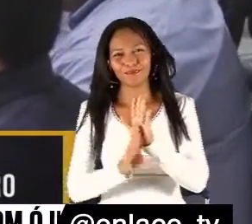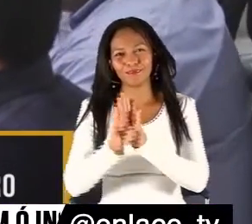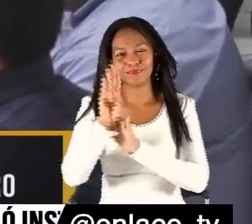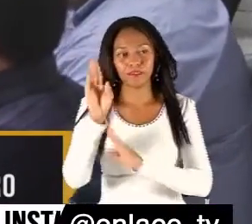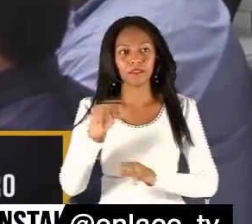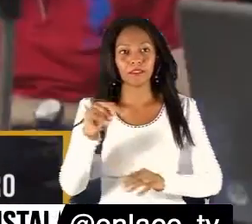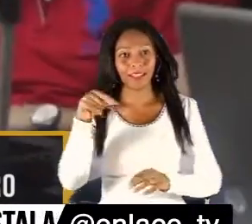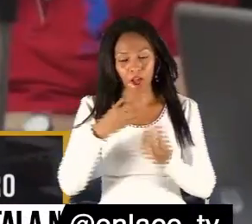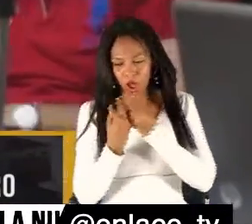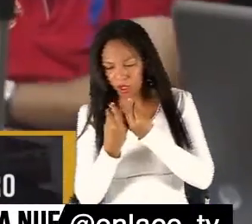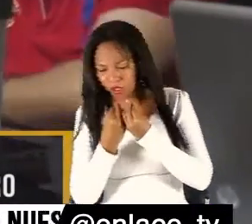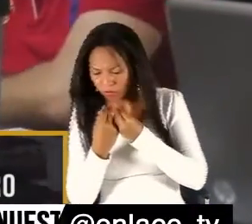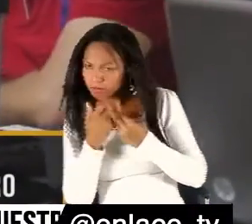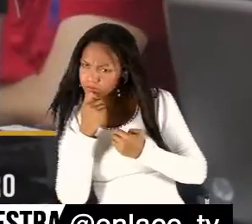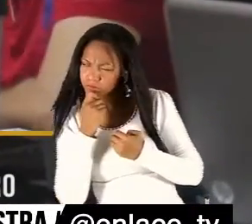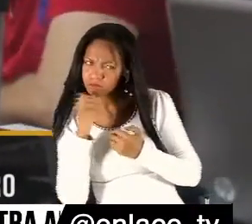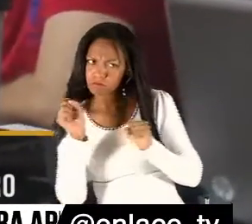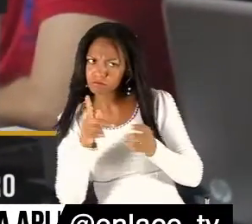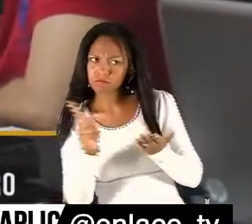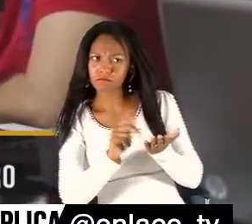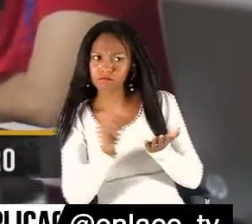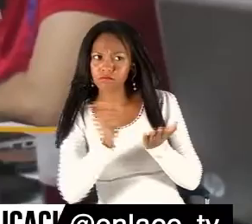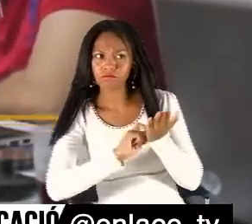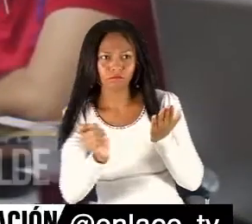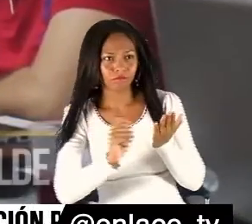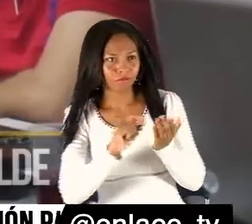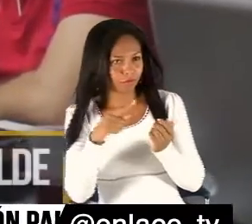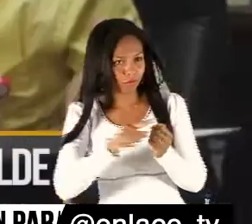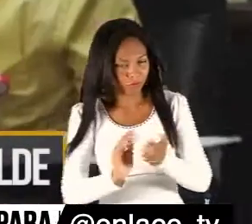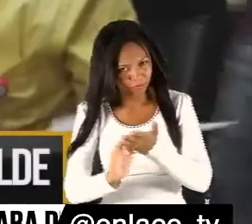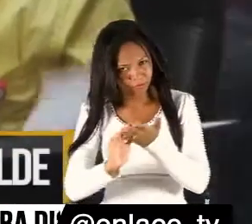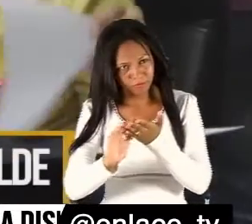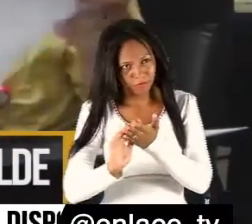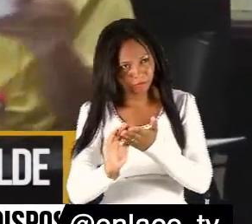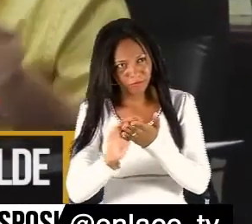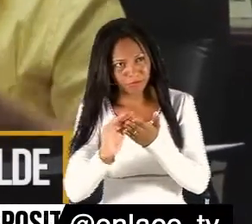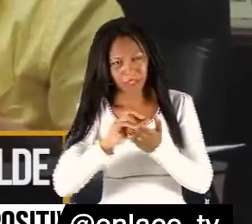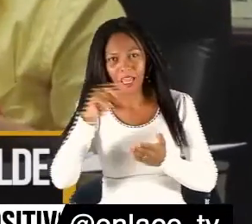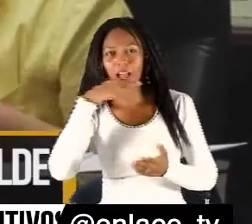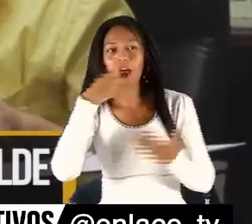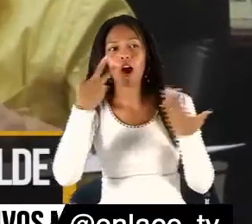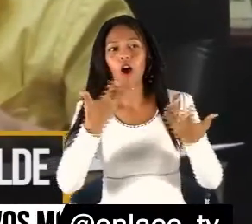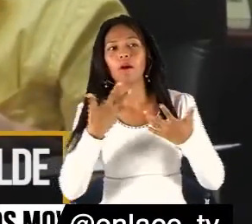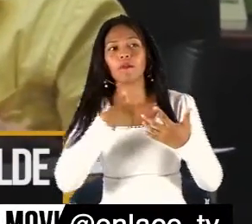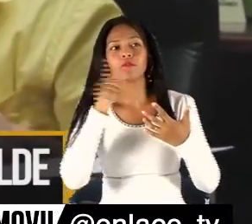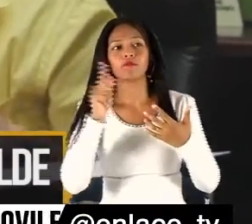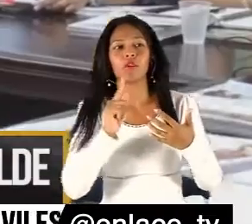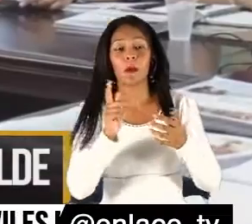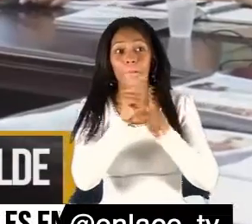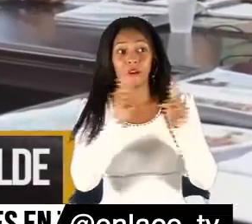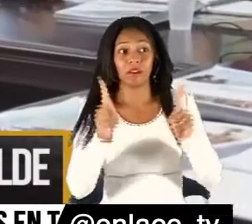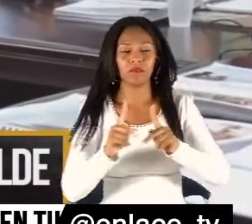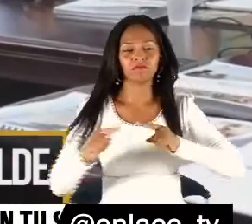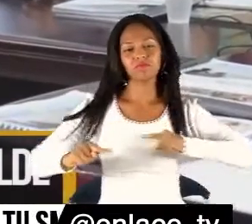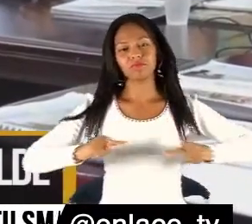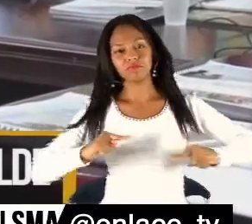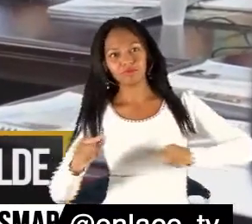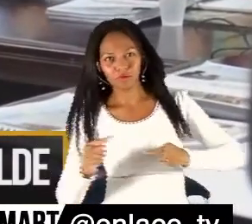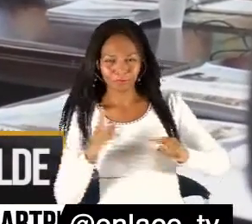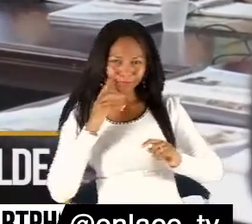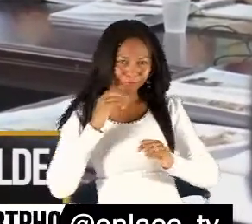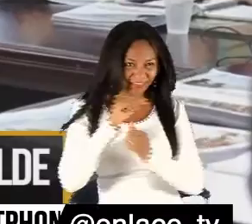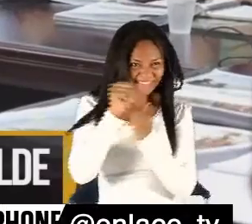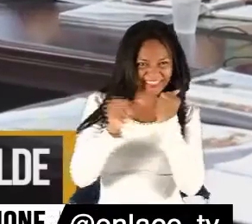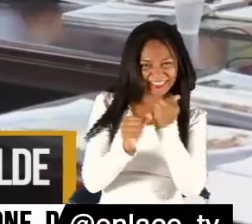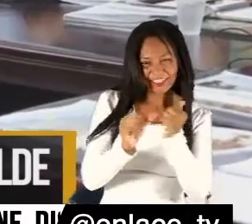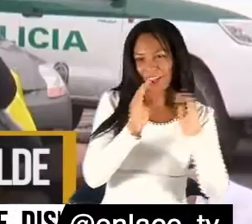por el Consejo de Barranca Bermeja tiene entre sus metas adelantar una estructuración administrativa del municipio. El alcalde Darío Echeverri Serrano ha explicado los alcances de